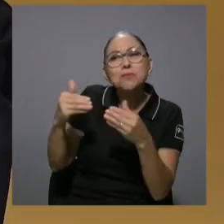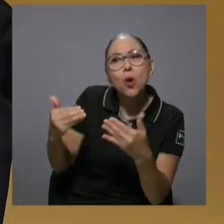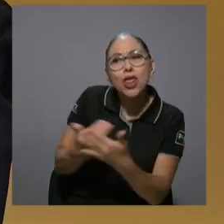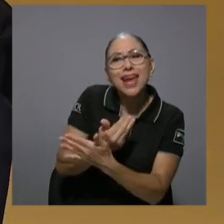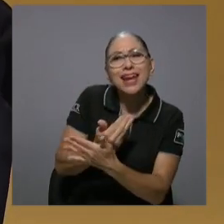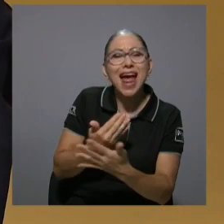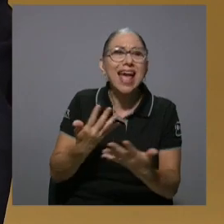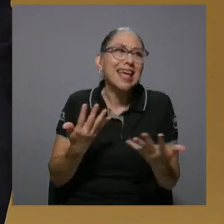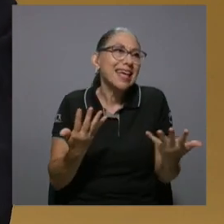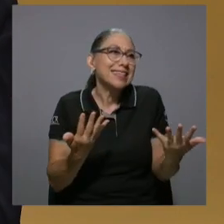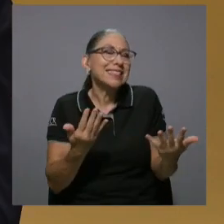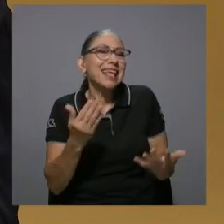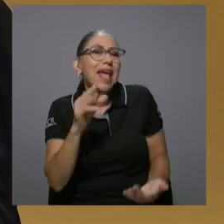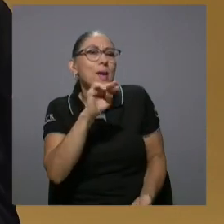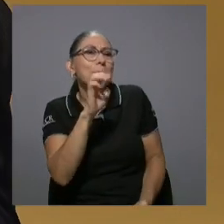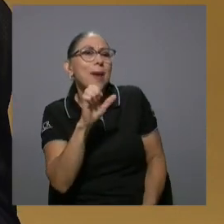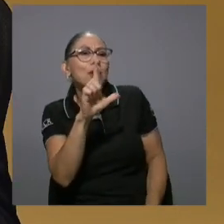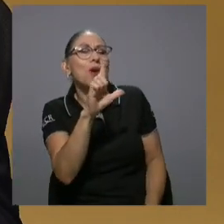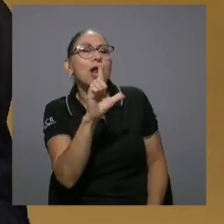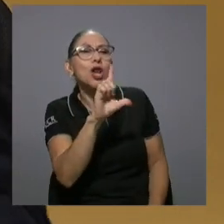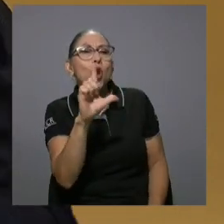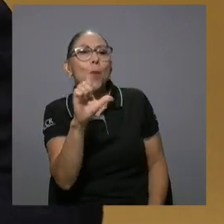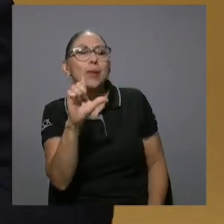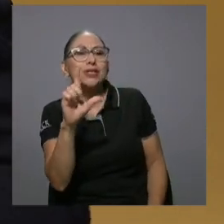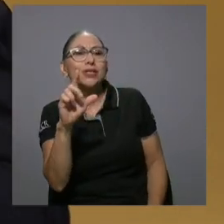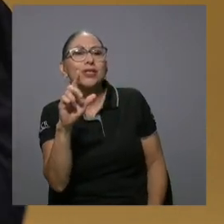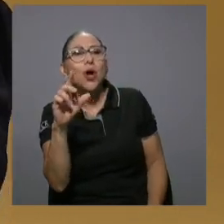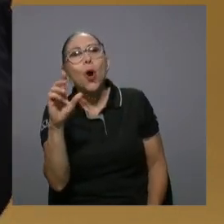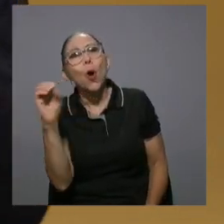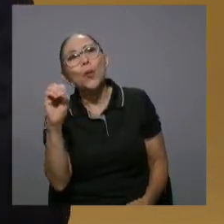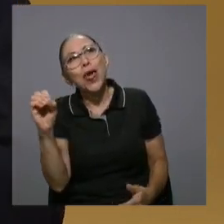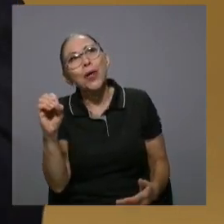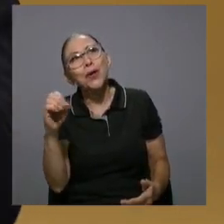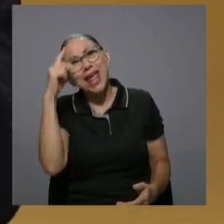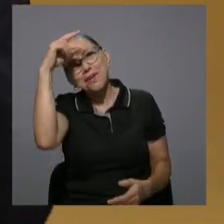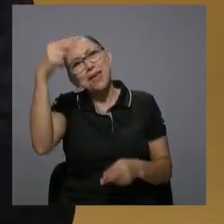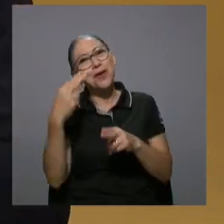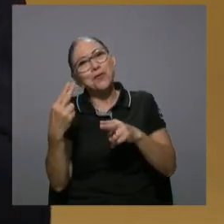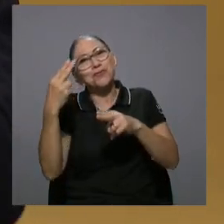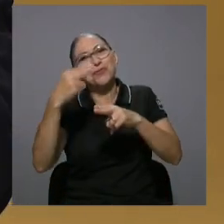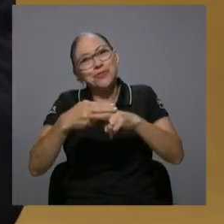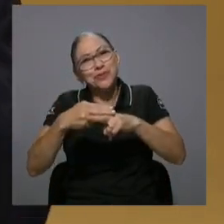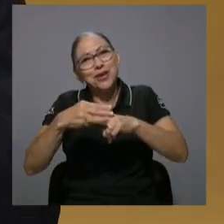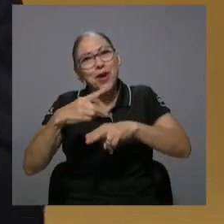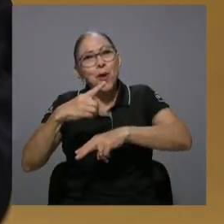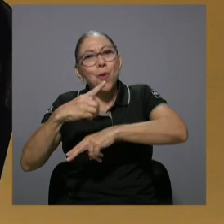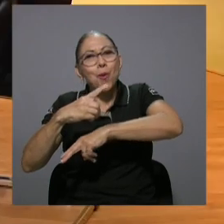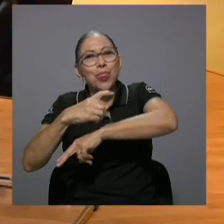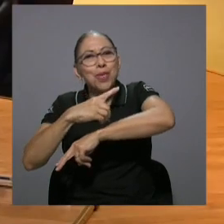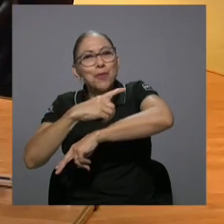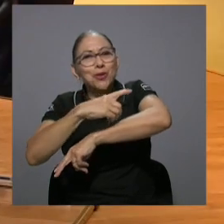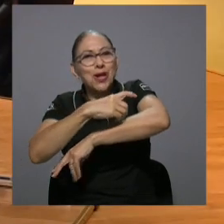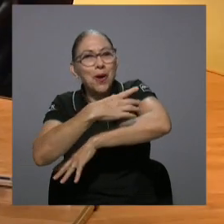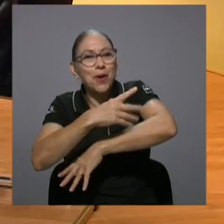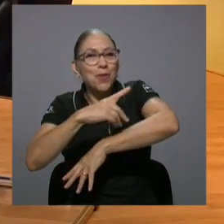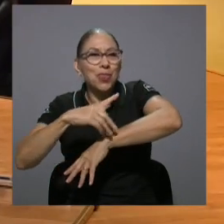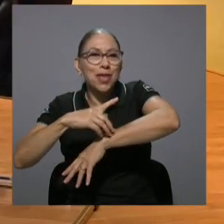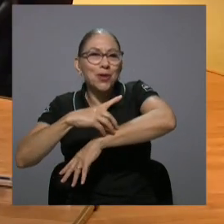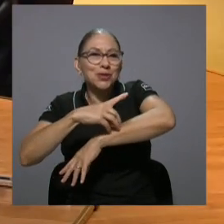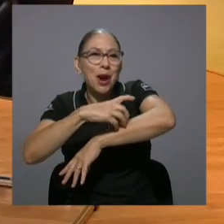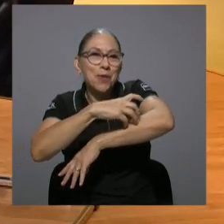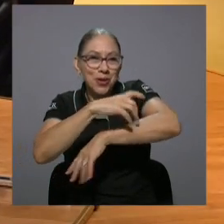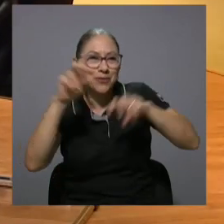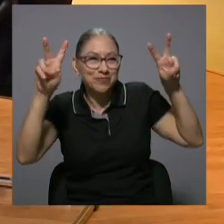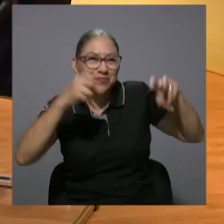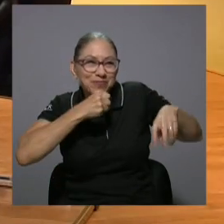Obrador es lo que en México llaman un dinosaurio, porque él viene de la política tradicional del PRI, pasó por una gran evolución,